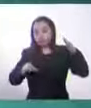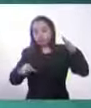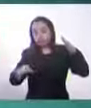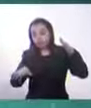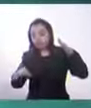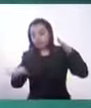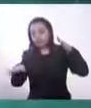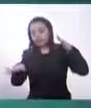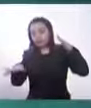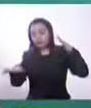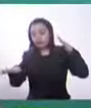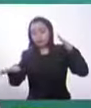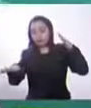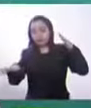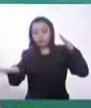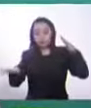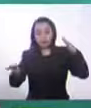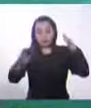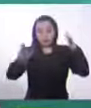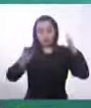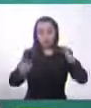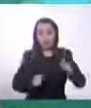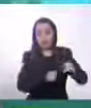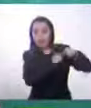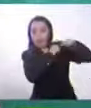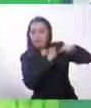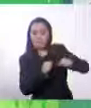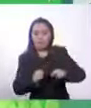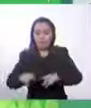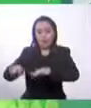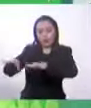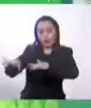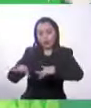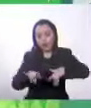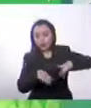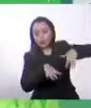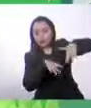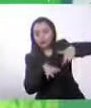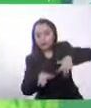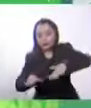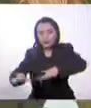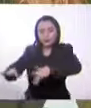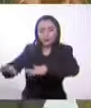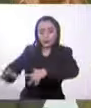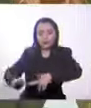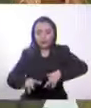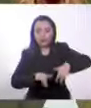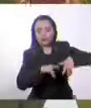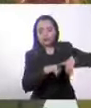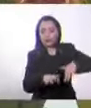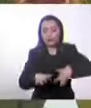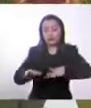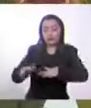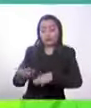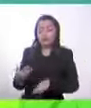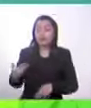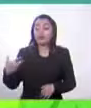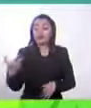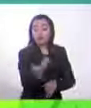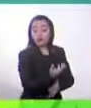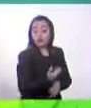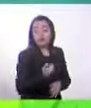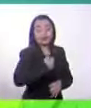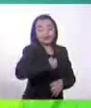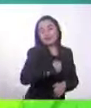el manglar, con mucha fuerza bailando. Por eso baila conmigo, con